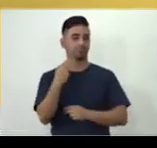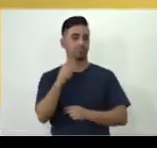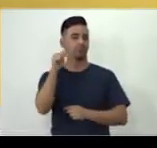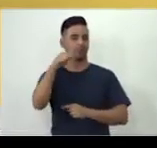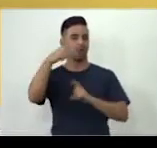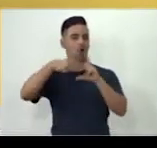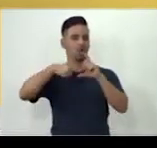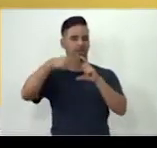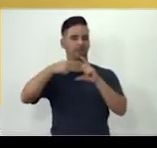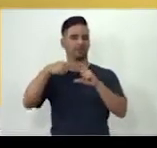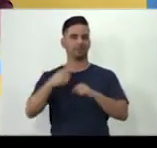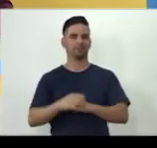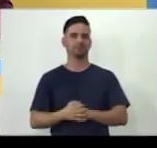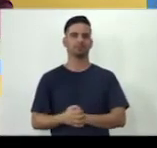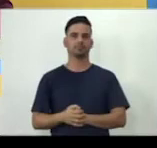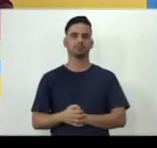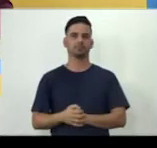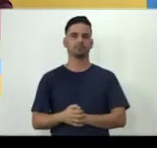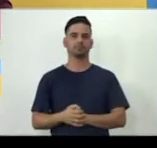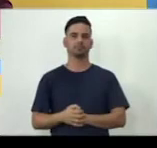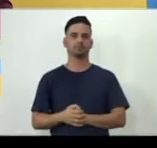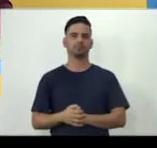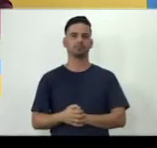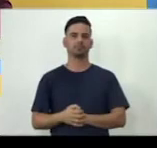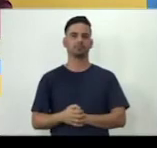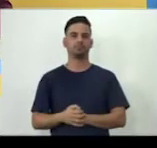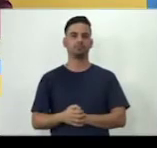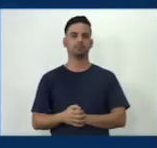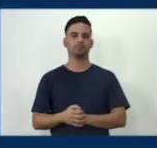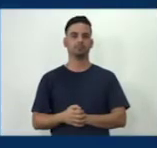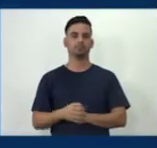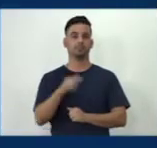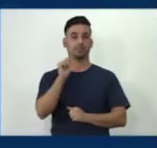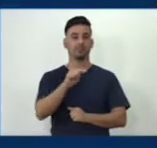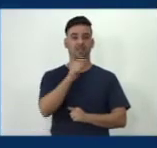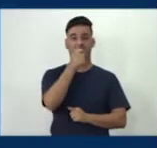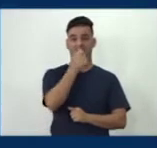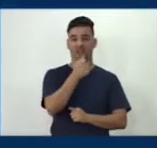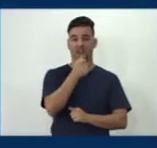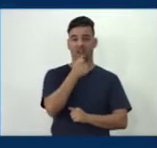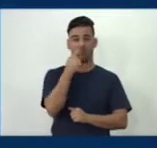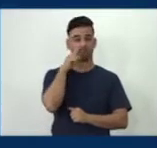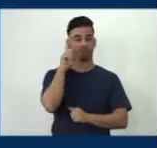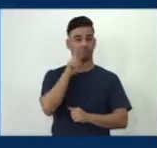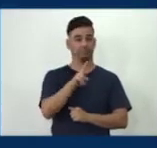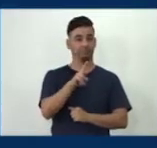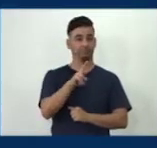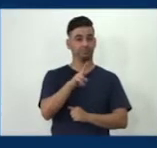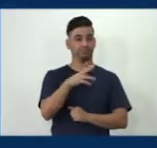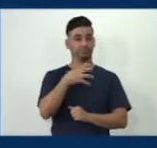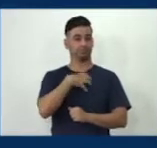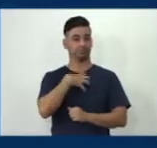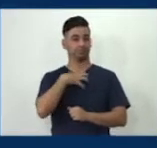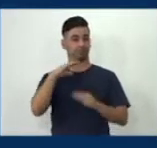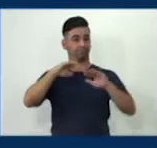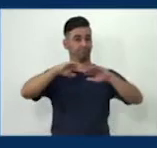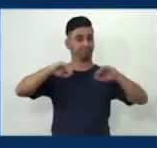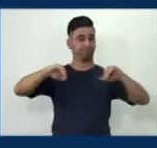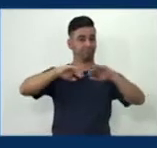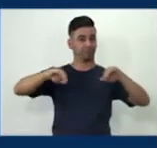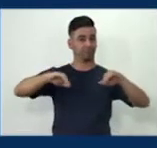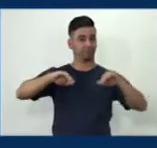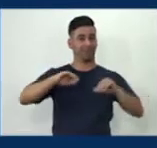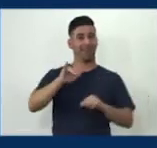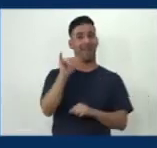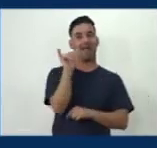este contenido. En el caso A existe una repulsión porque polos